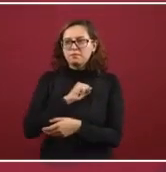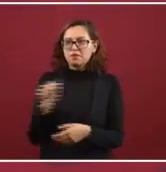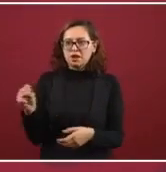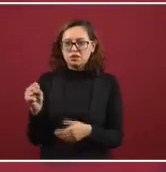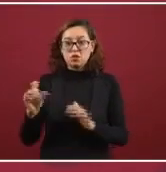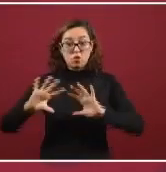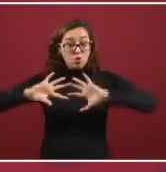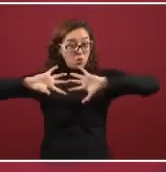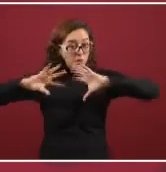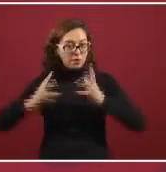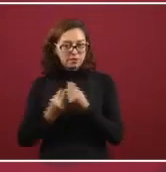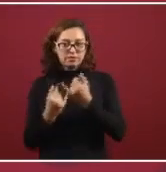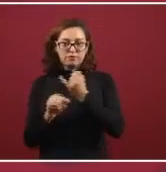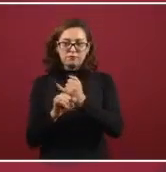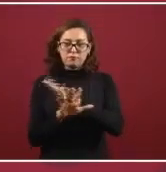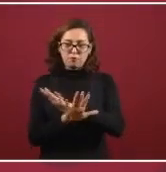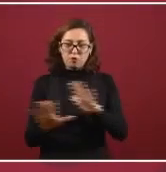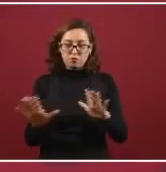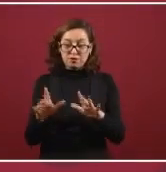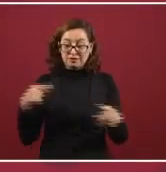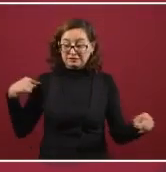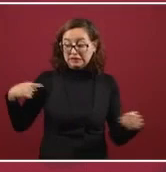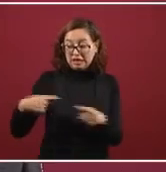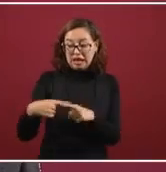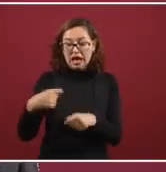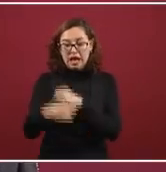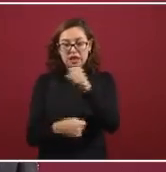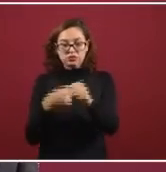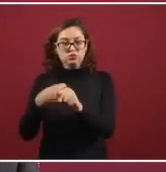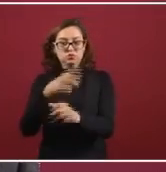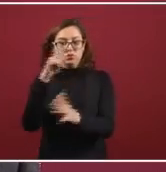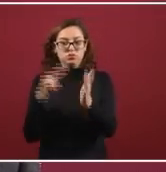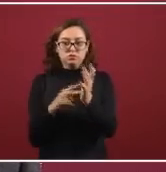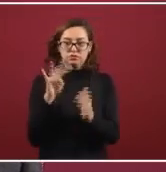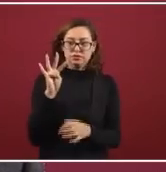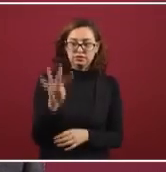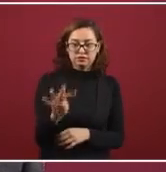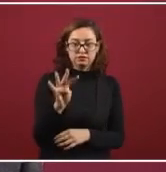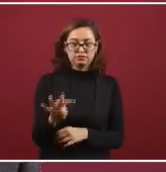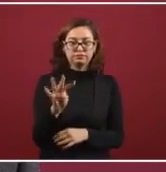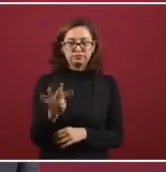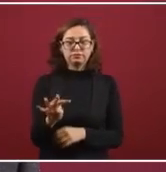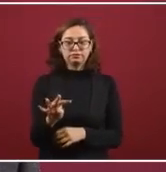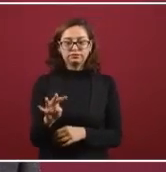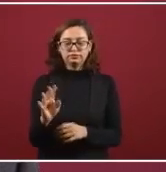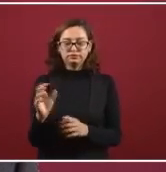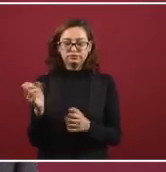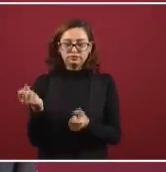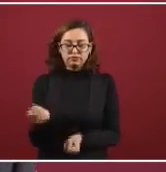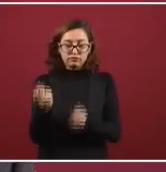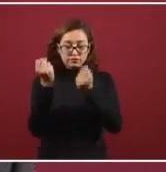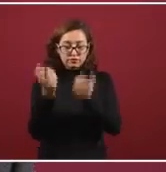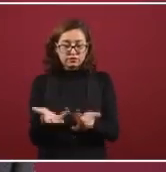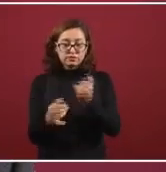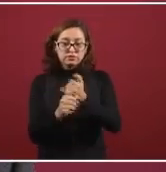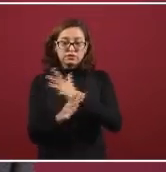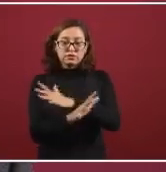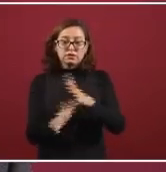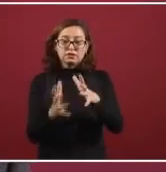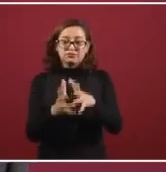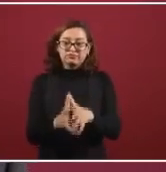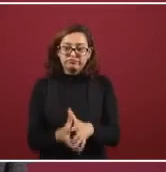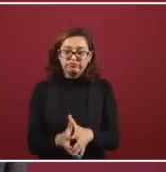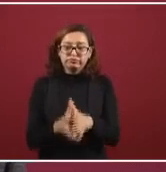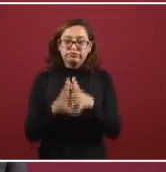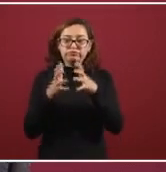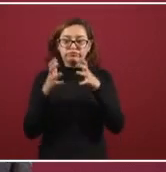Todo eso nos arroja este año, en lo que lleva 2019, un incremento muy